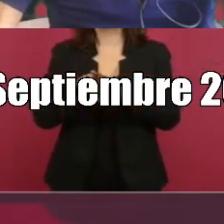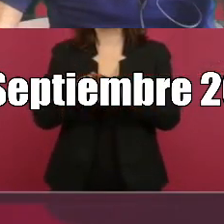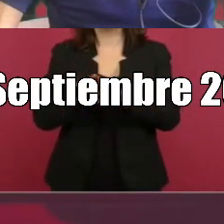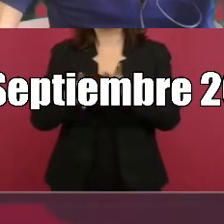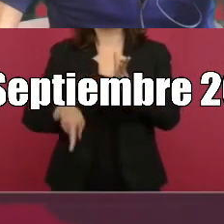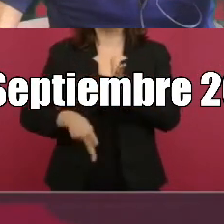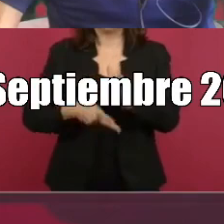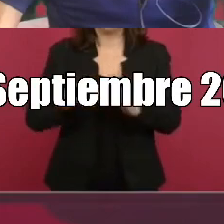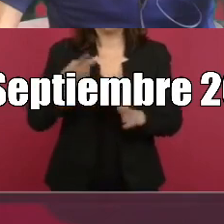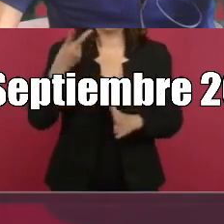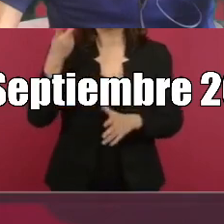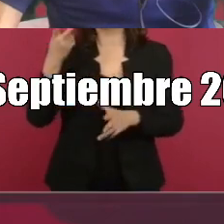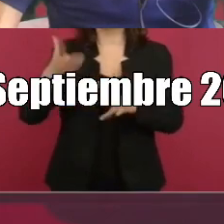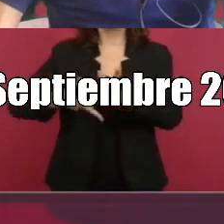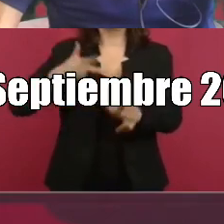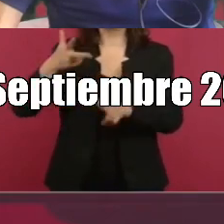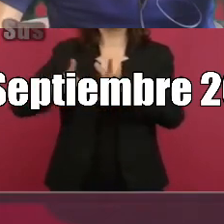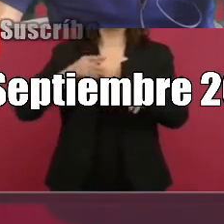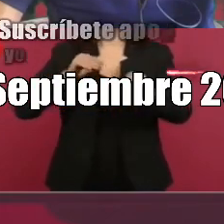trenes. Después del boletín,